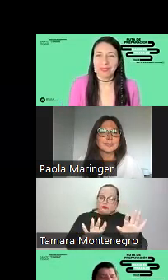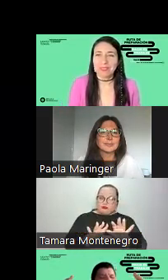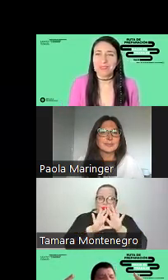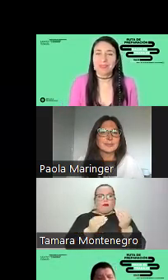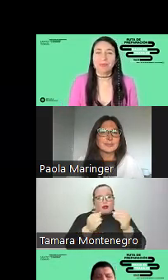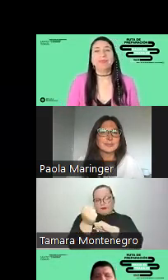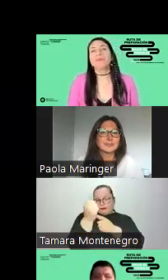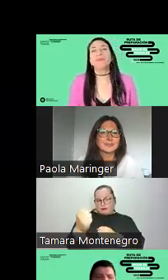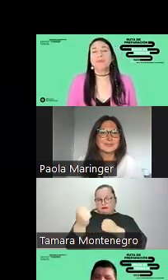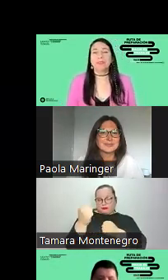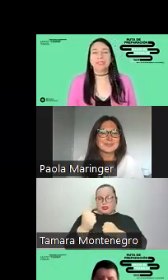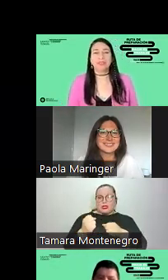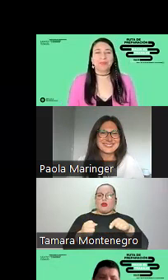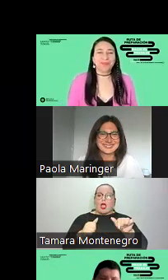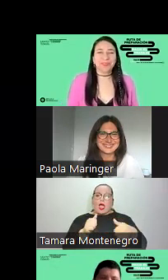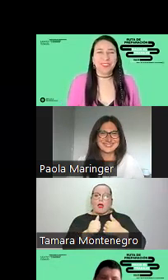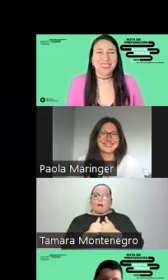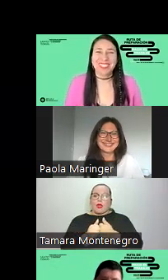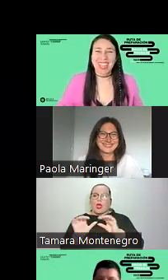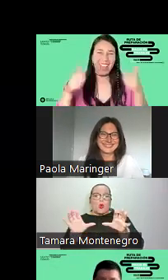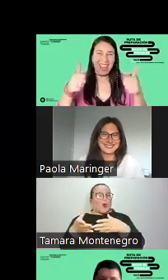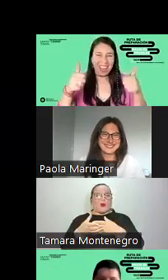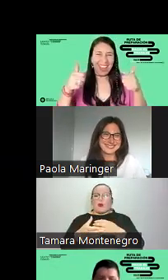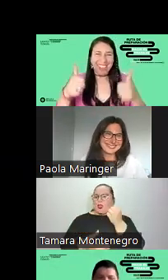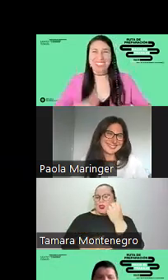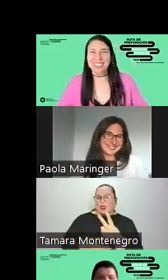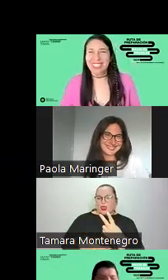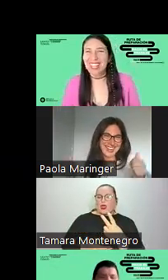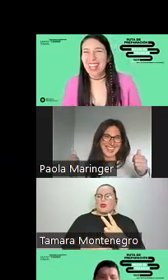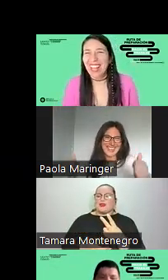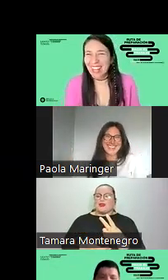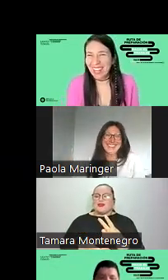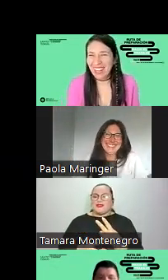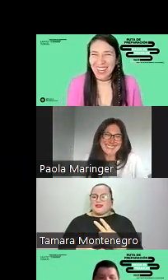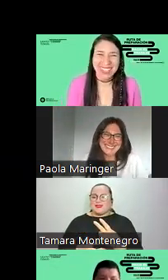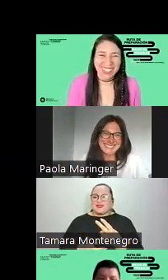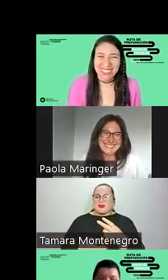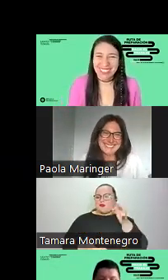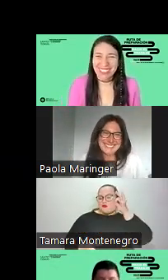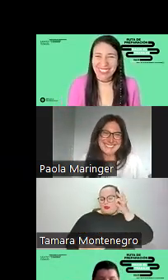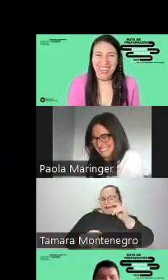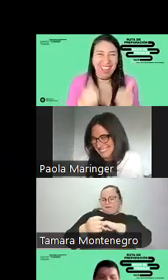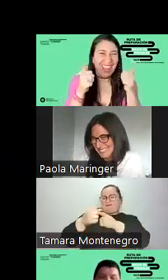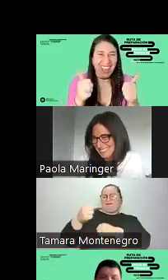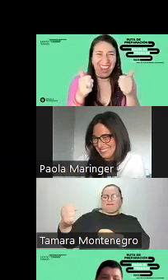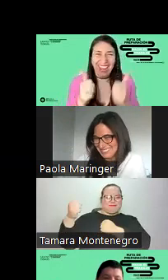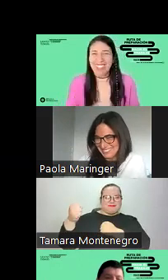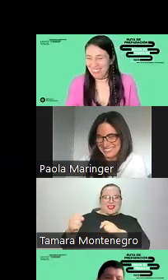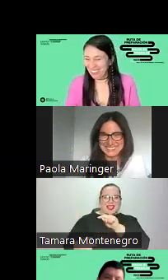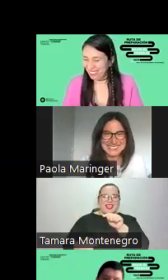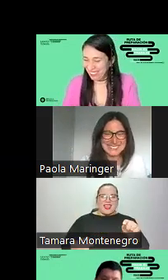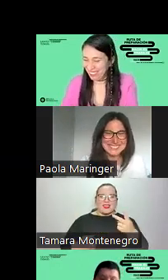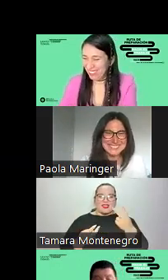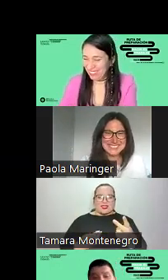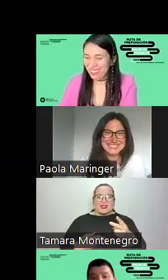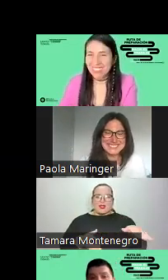nos acompañan un dúo dinámico, definitivamente el mejor grupo Power que ha pasado durante esta instancia en lo que es esta ruta de formación